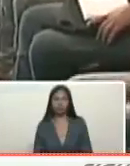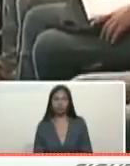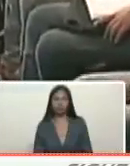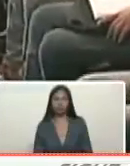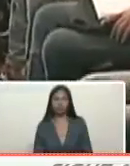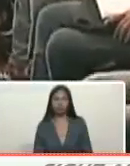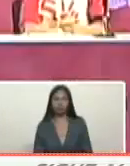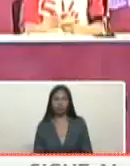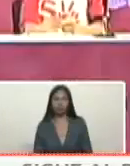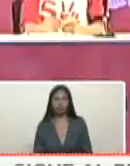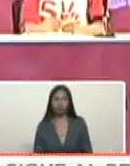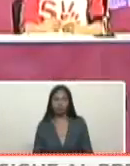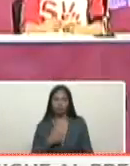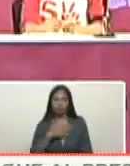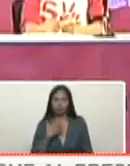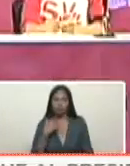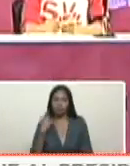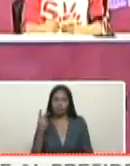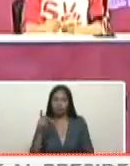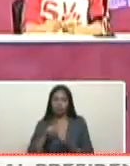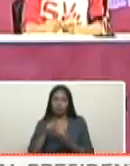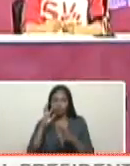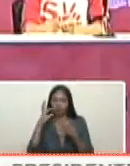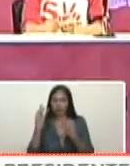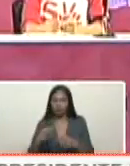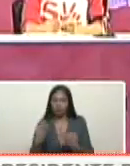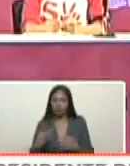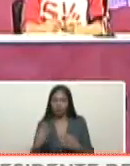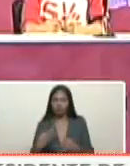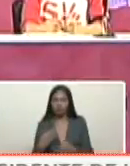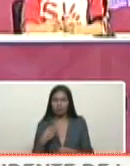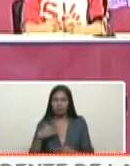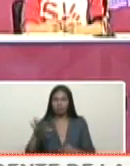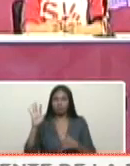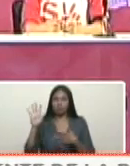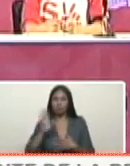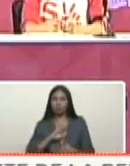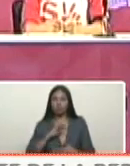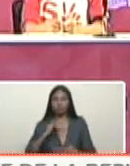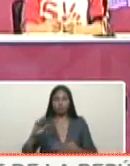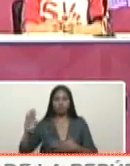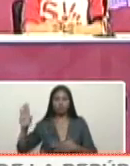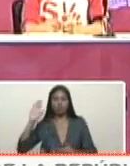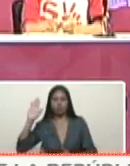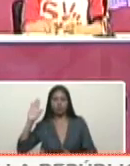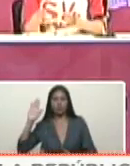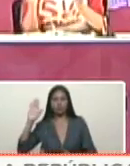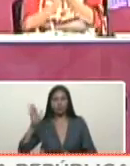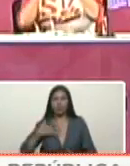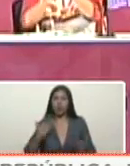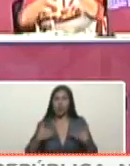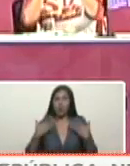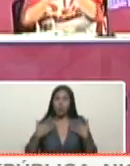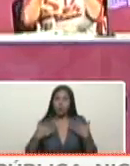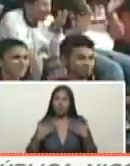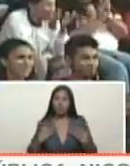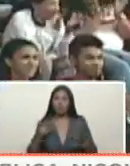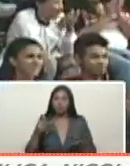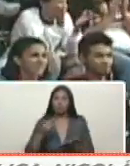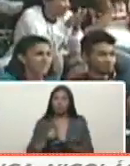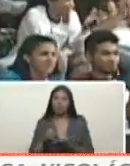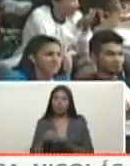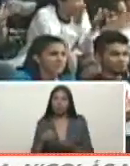Yo quiero que la gente que esté, esté de verdad comprometida, juramentada, alegre de estar